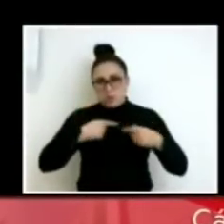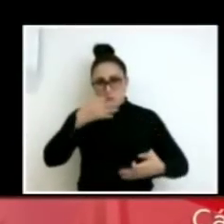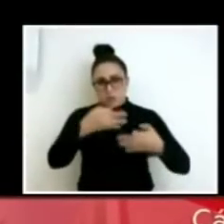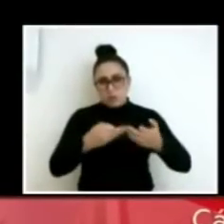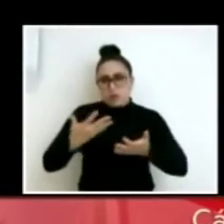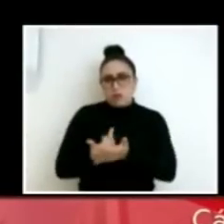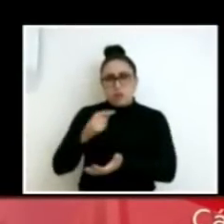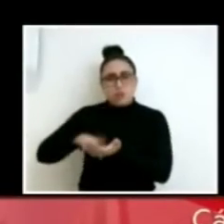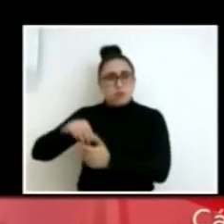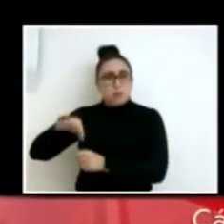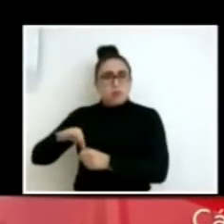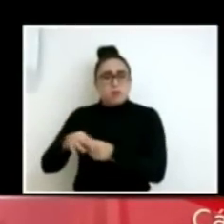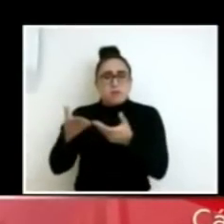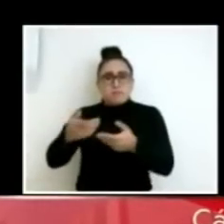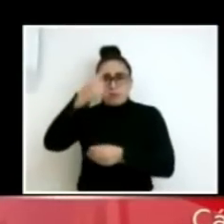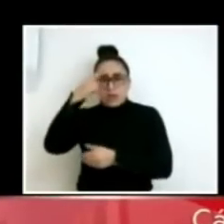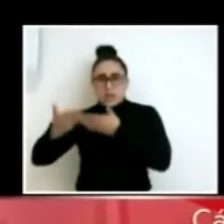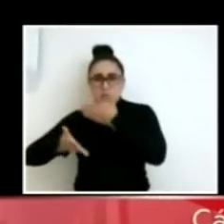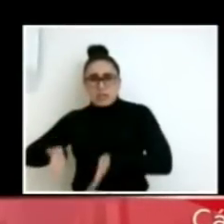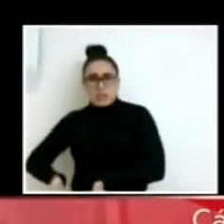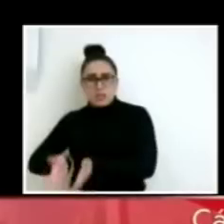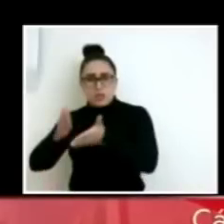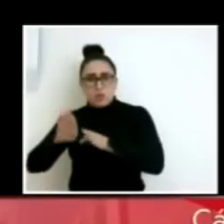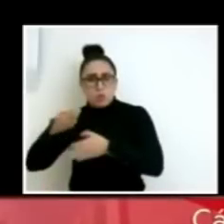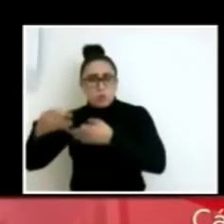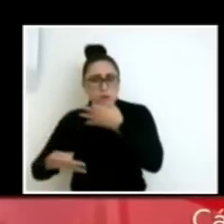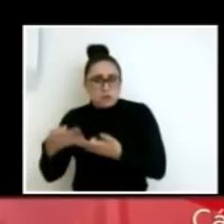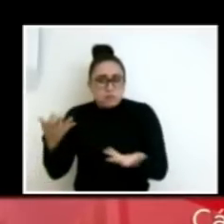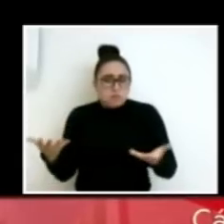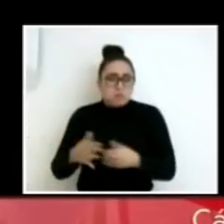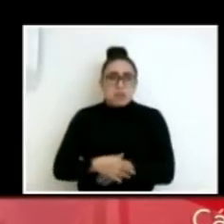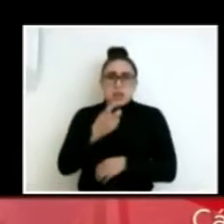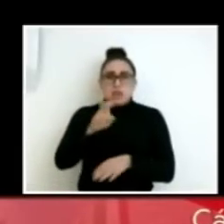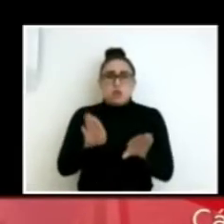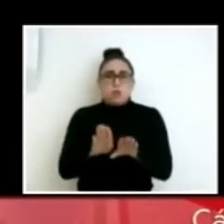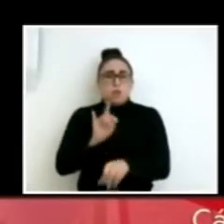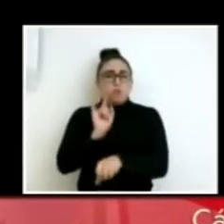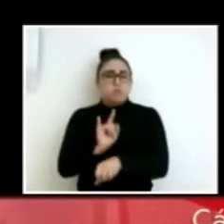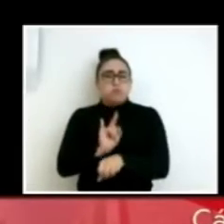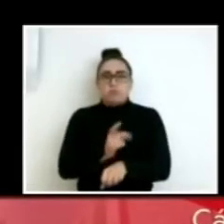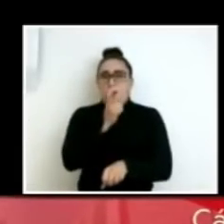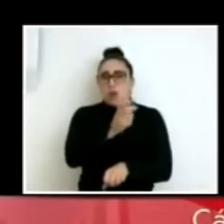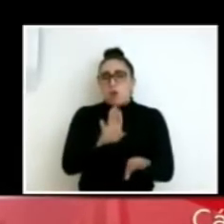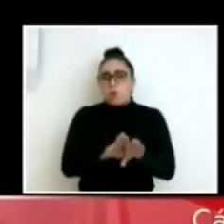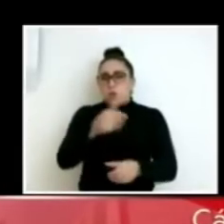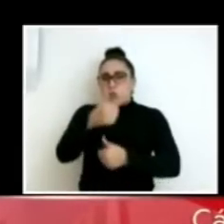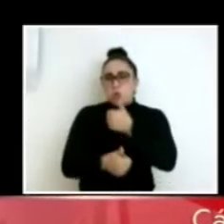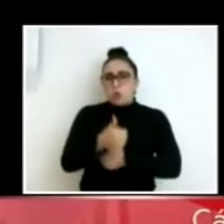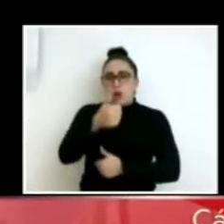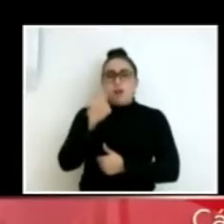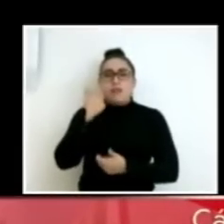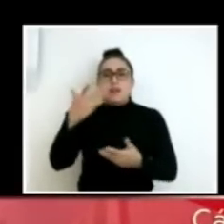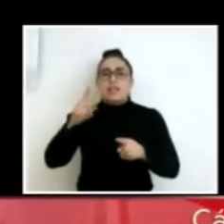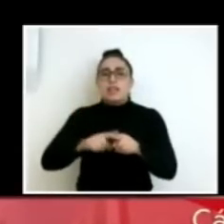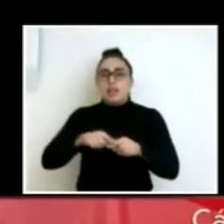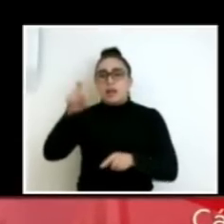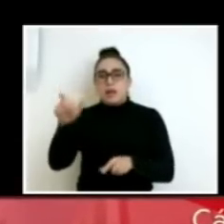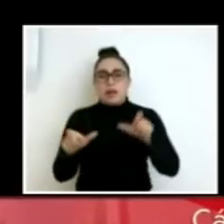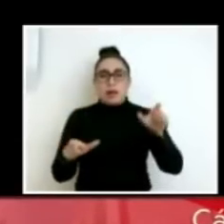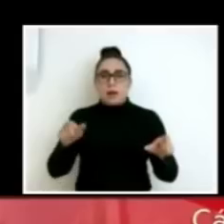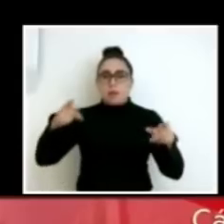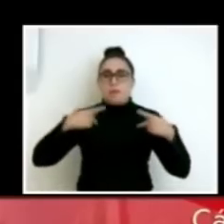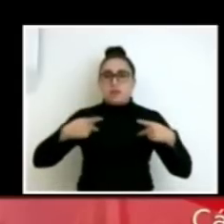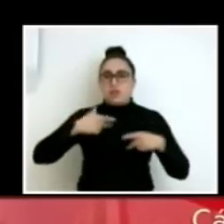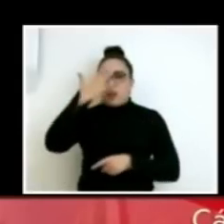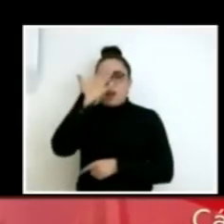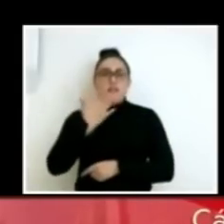popular? Este cambio convertirá el proceso en un mero concurso de popularidad, desvirtuando la preparación técnica y académica